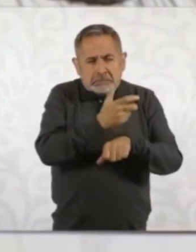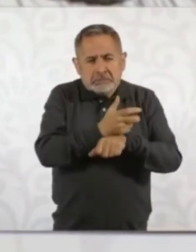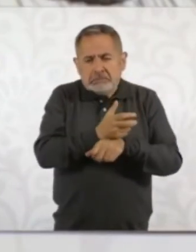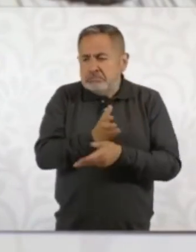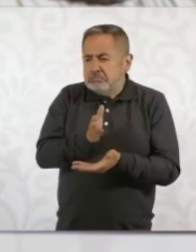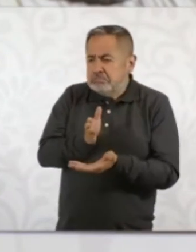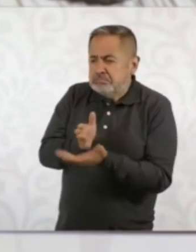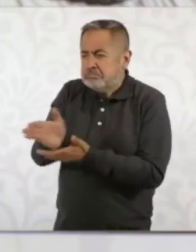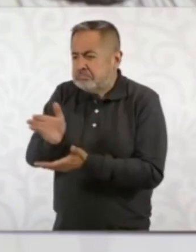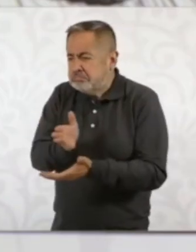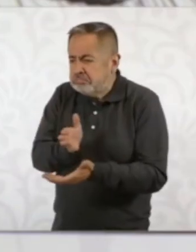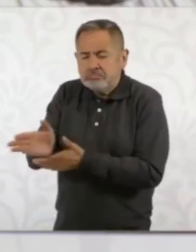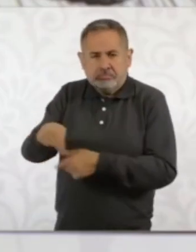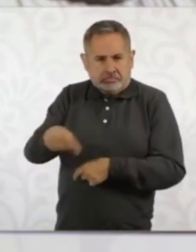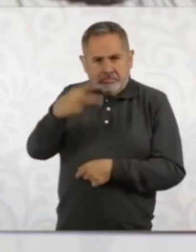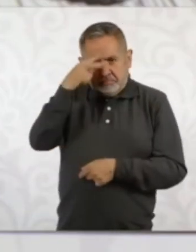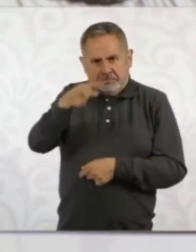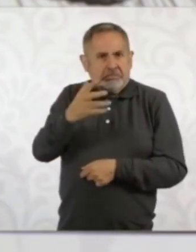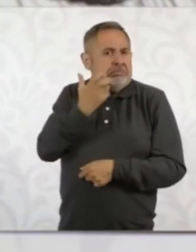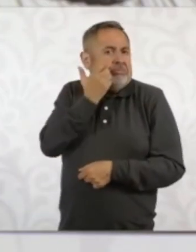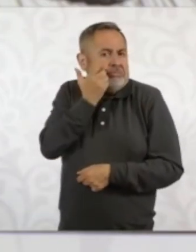tener injerencia en México.